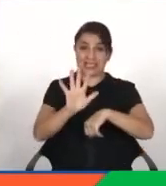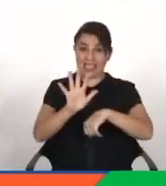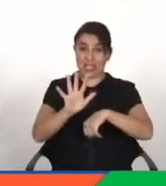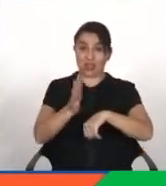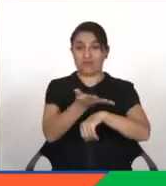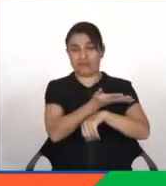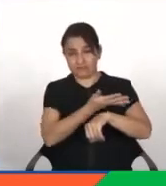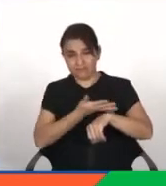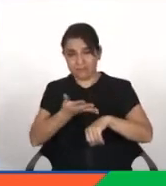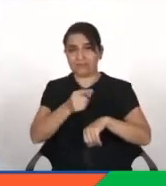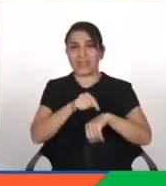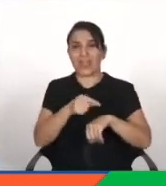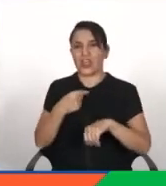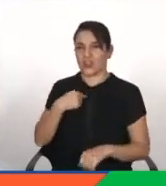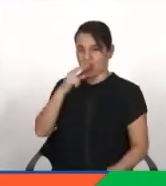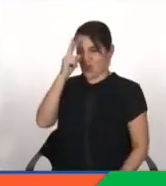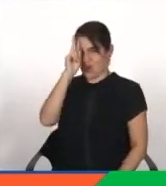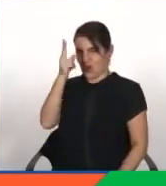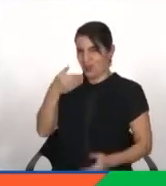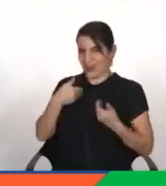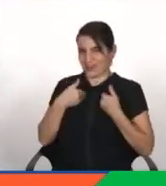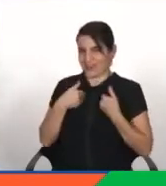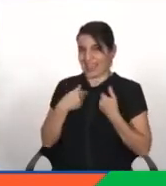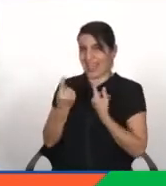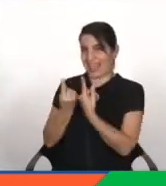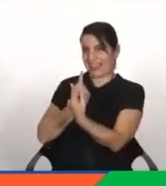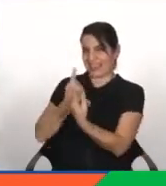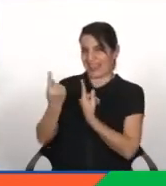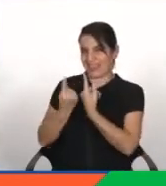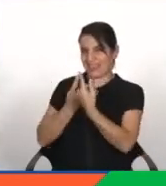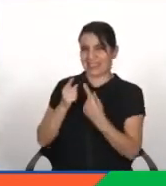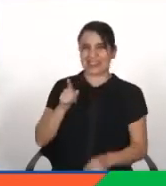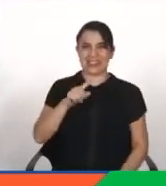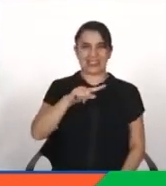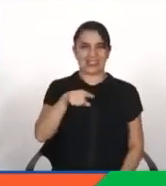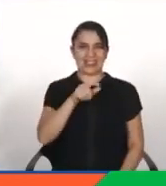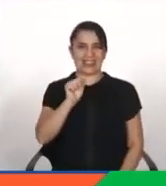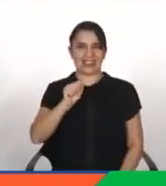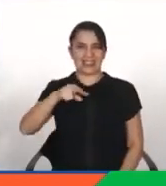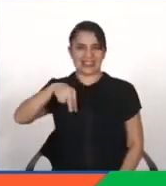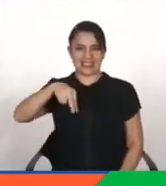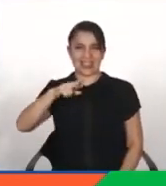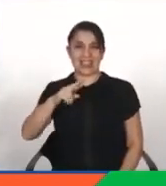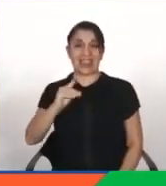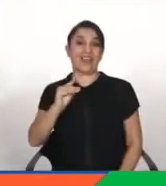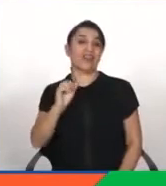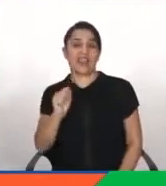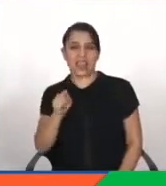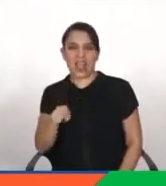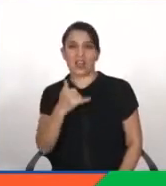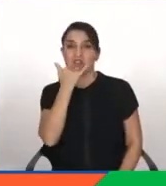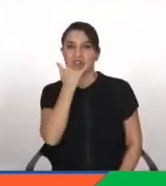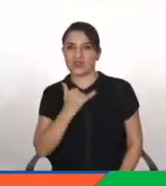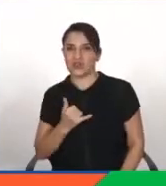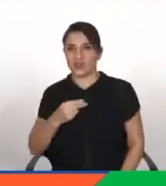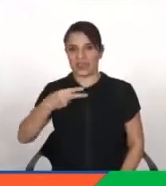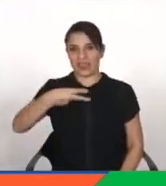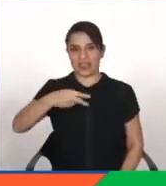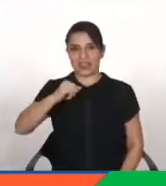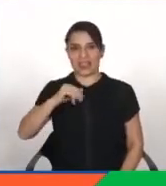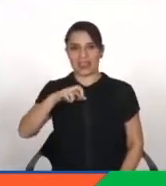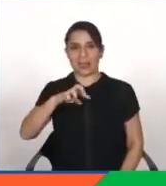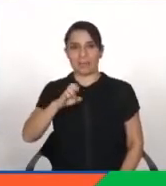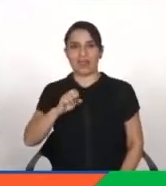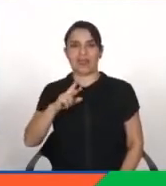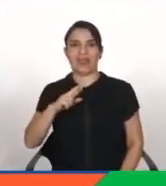honor de hacer la entrevista a Sandra, dueña y creadora del canal La Hiperactina. Entonces, ahora vamos a hacer algunas preguntas, voy